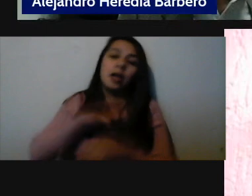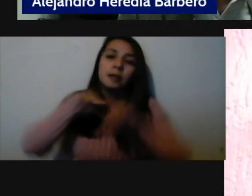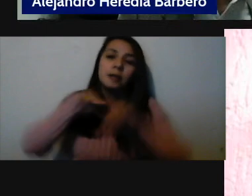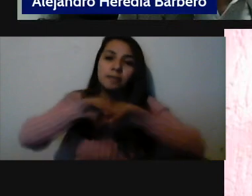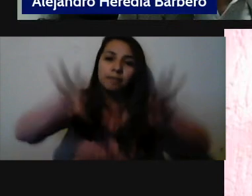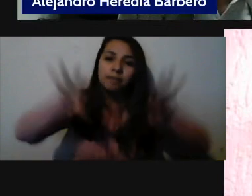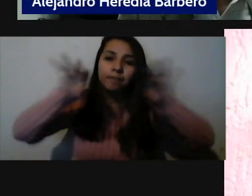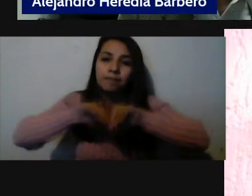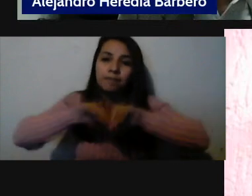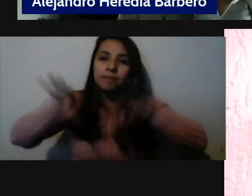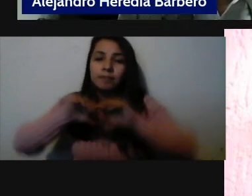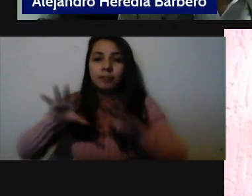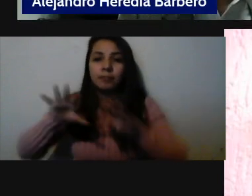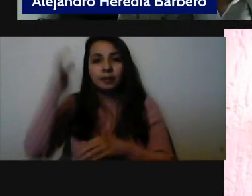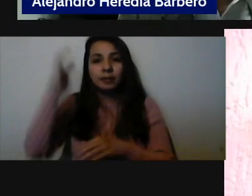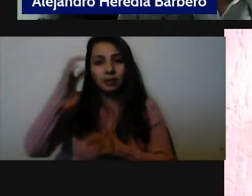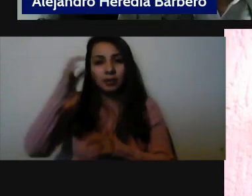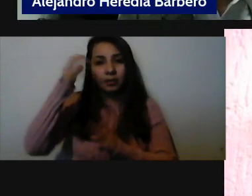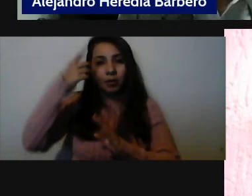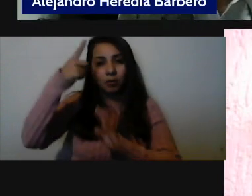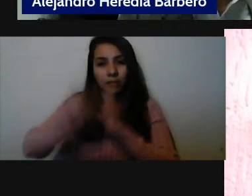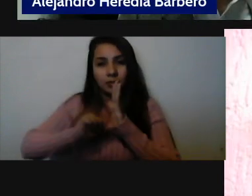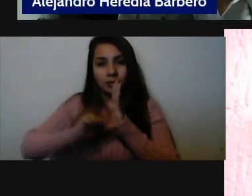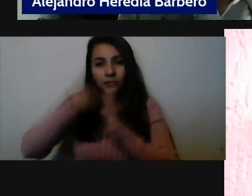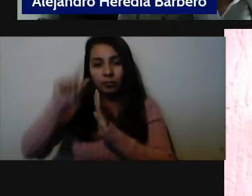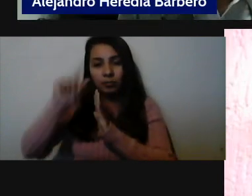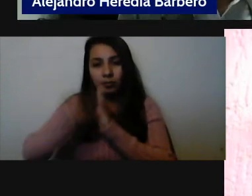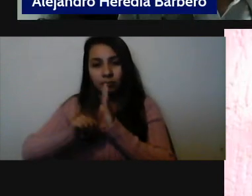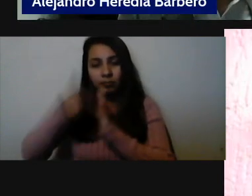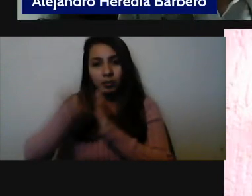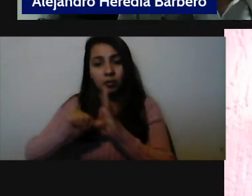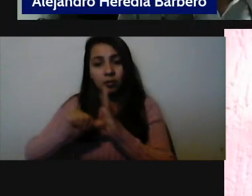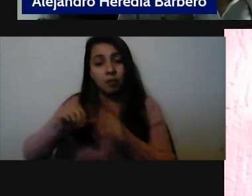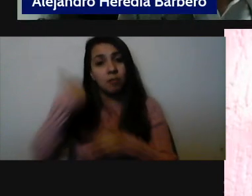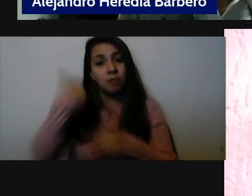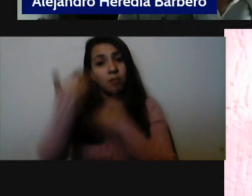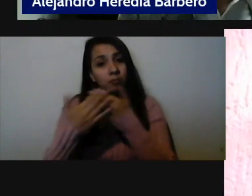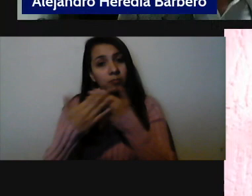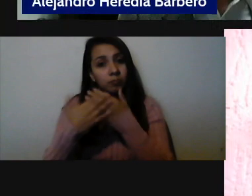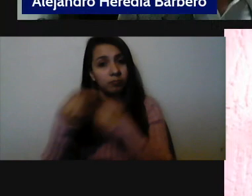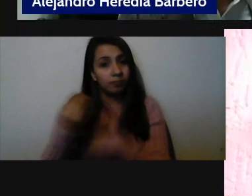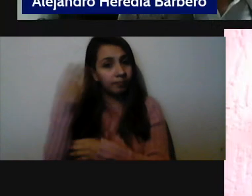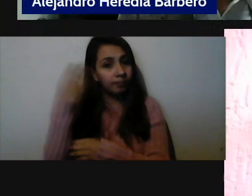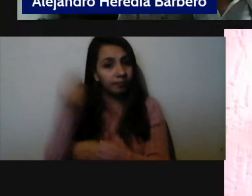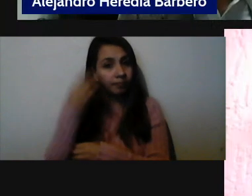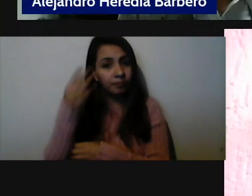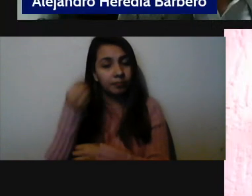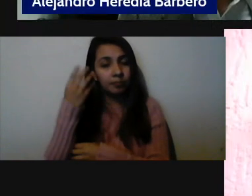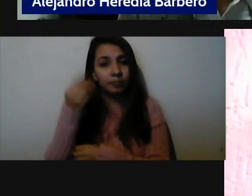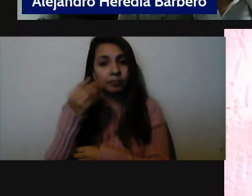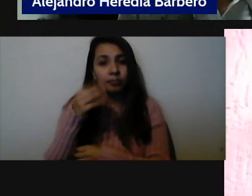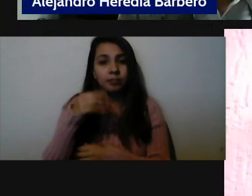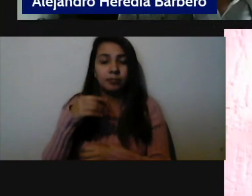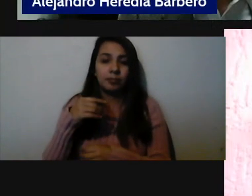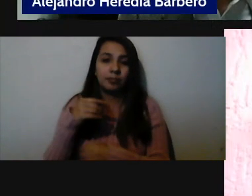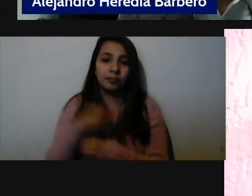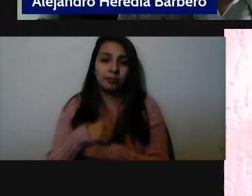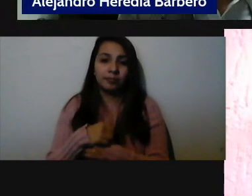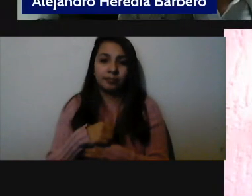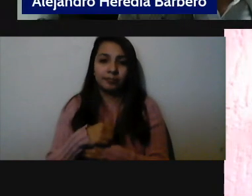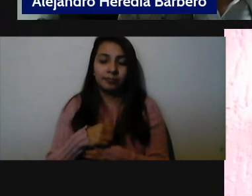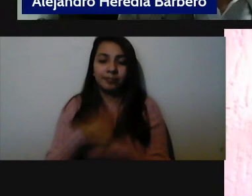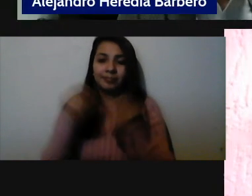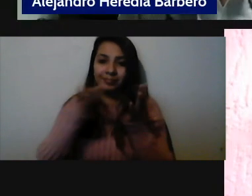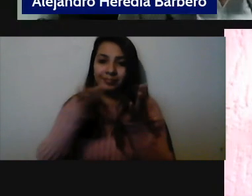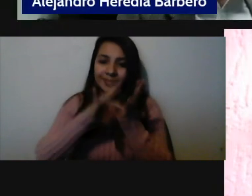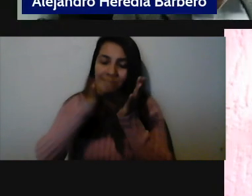del proyecto CONACYT. Se llevan a cabo este tipo de comunicación de la ciencia cada mes. Y los esperamos en nuestra